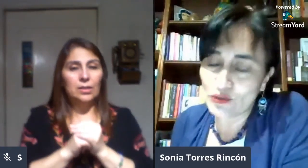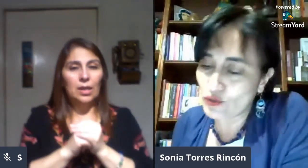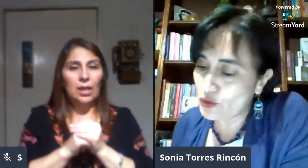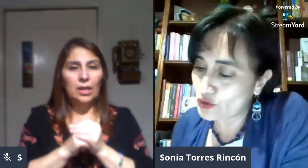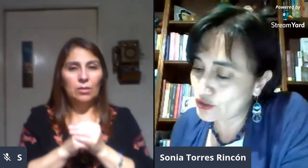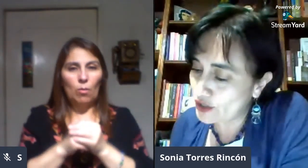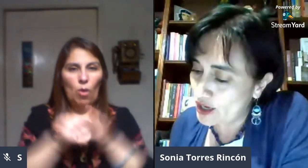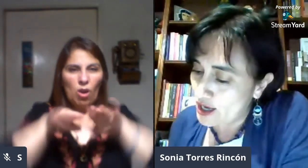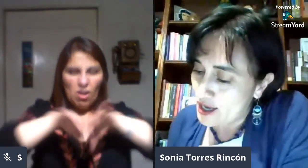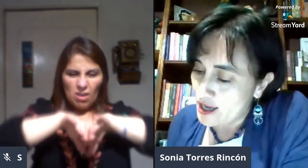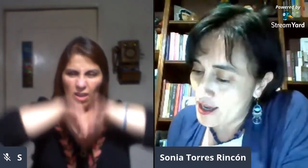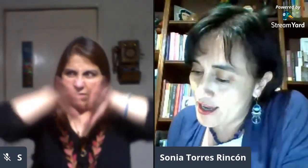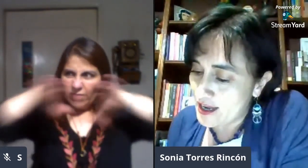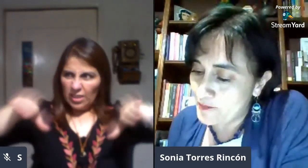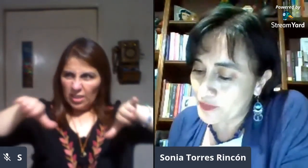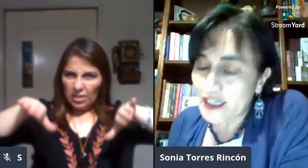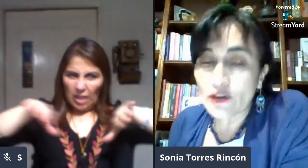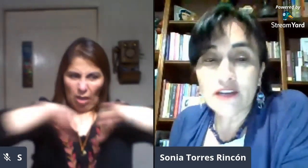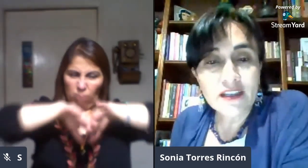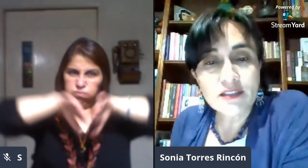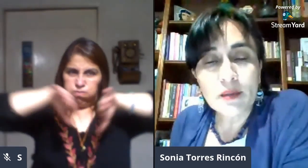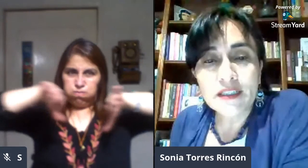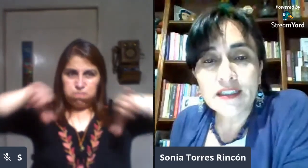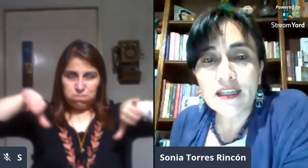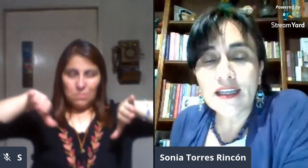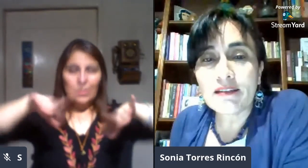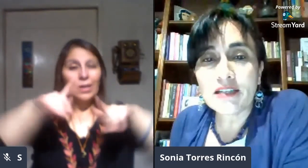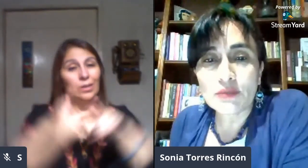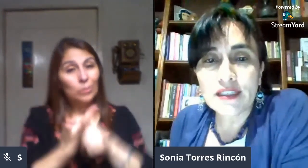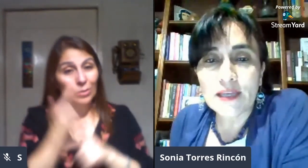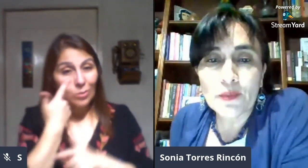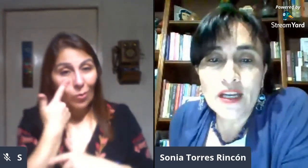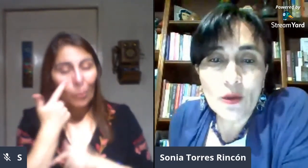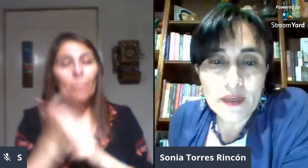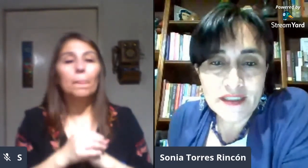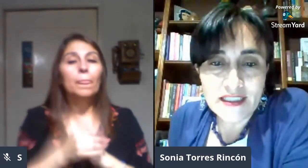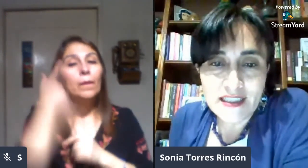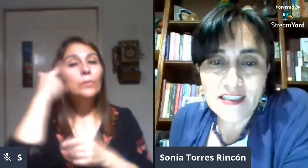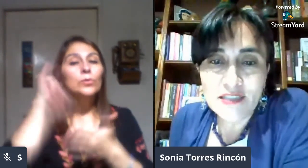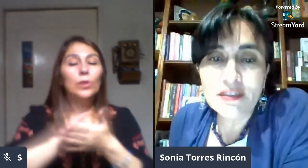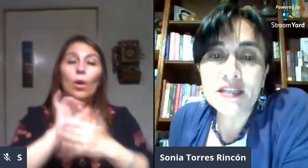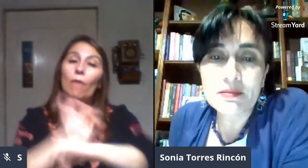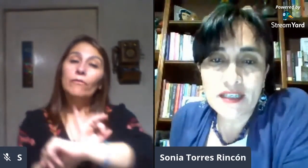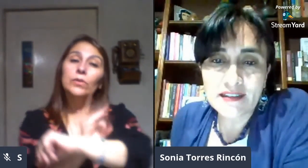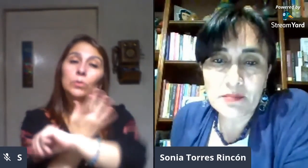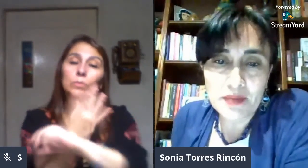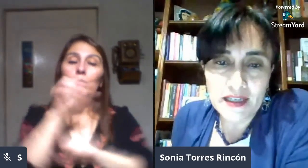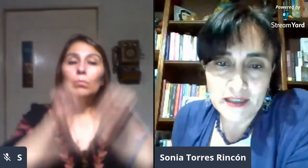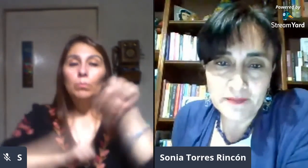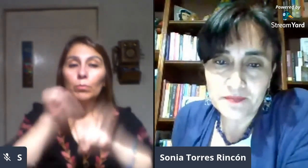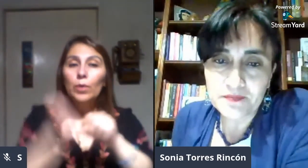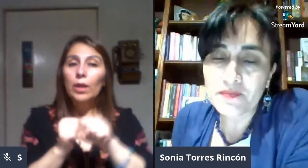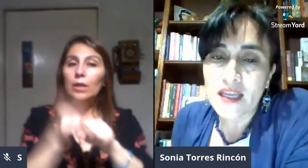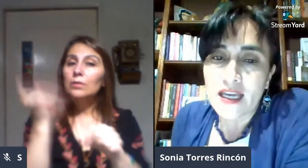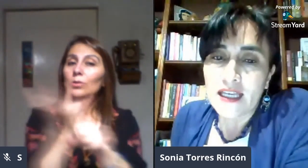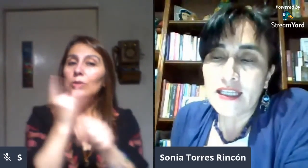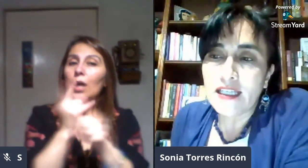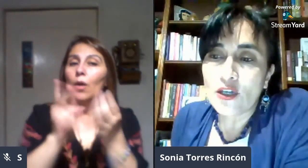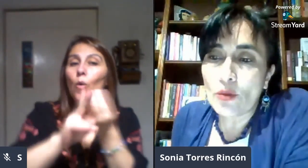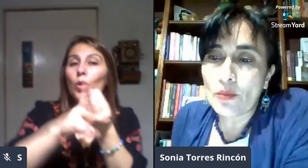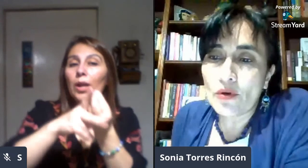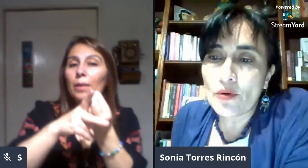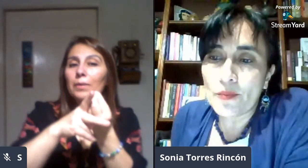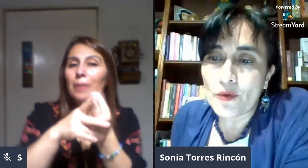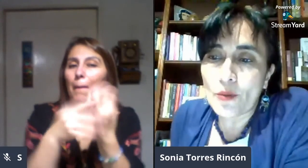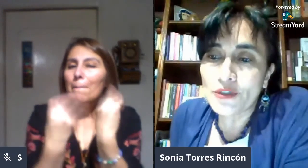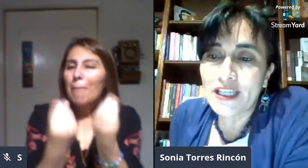tenemos entre unos y otros. Creo que efectivamente la virtualidad puede convertirse en una herramienta para,